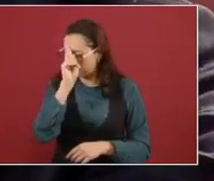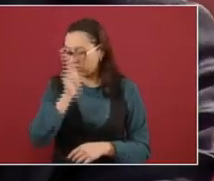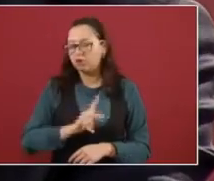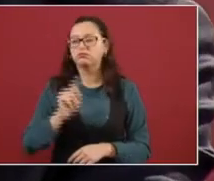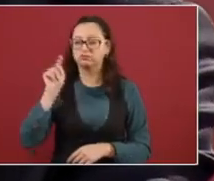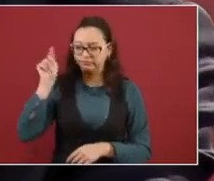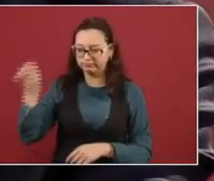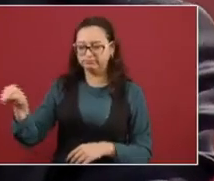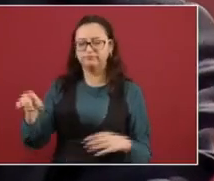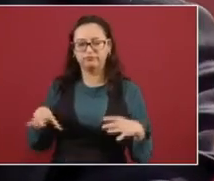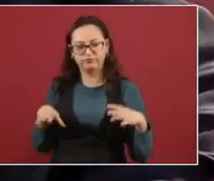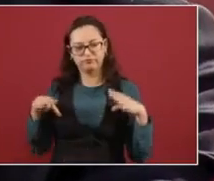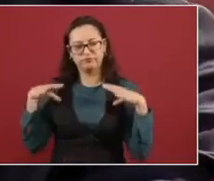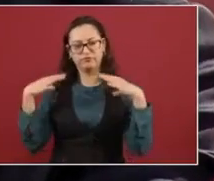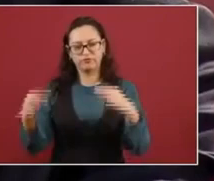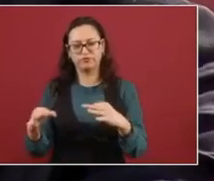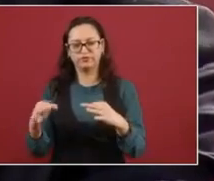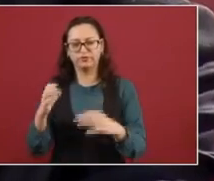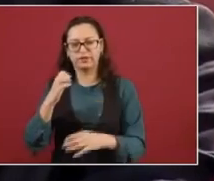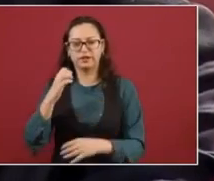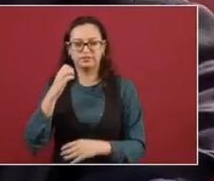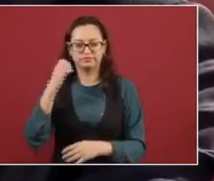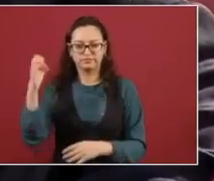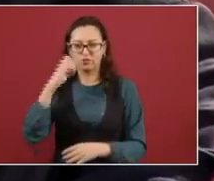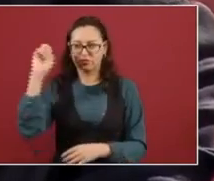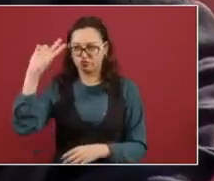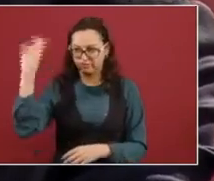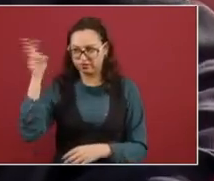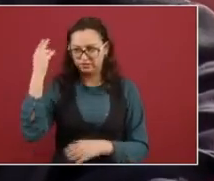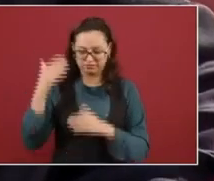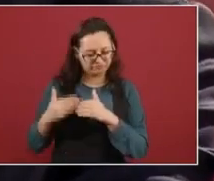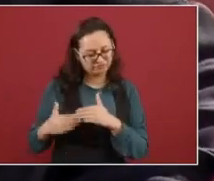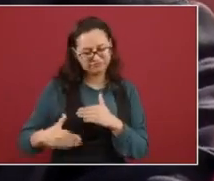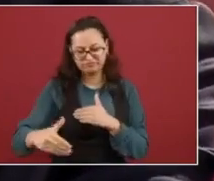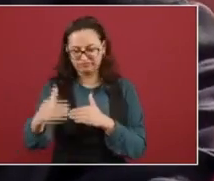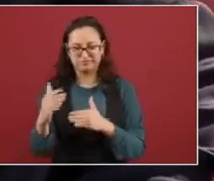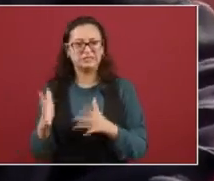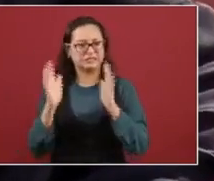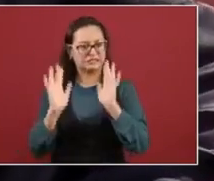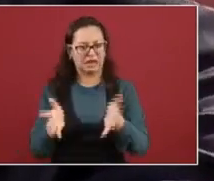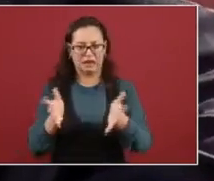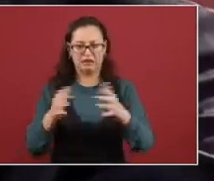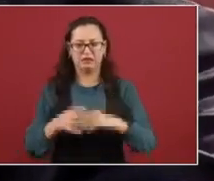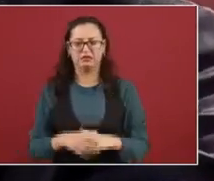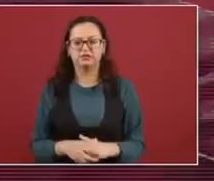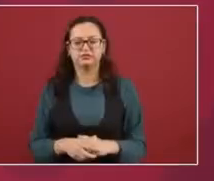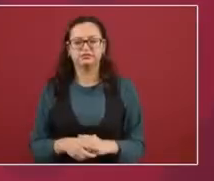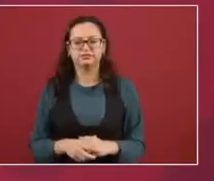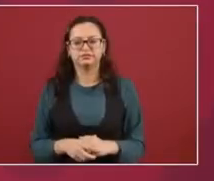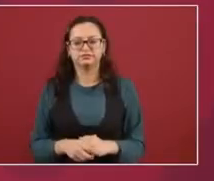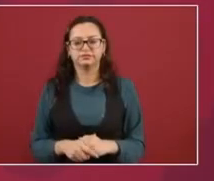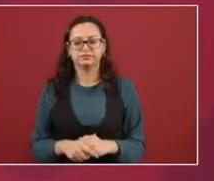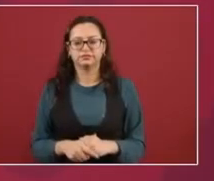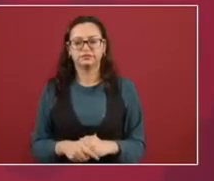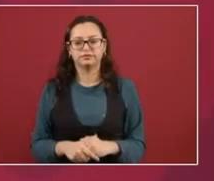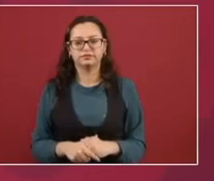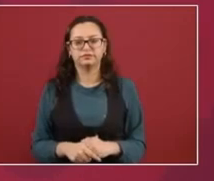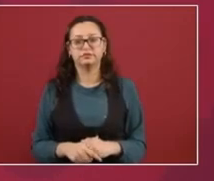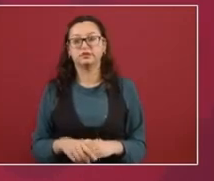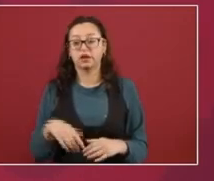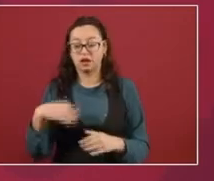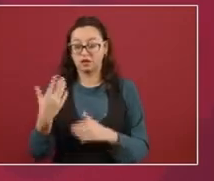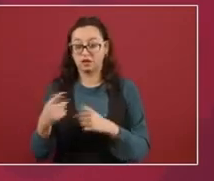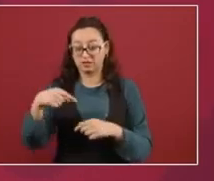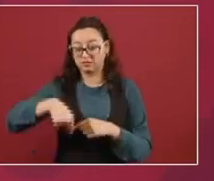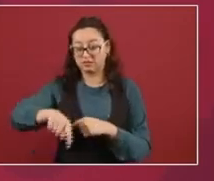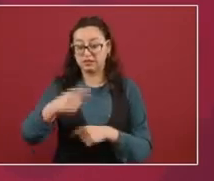ya está funcionando una universidad pública. Les decía yo, esta semana otra en